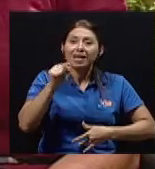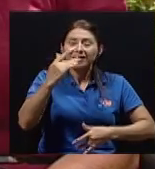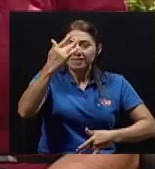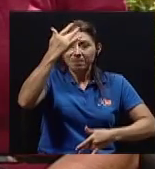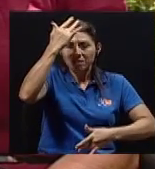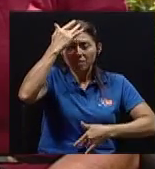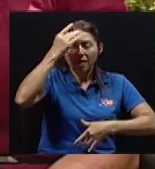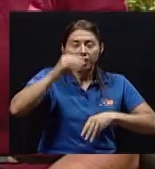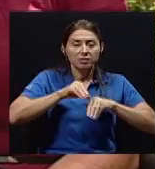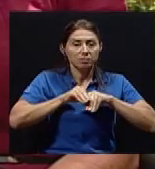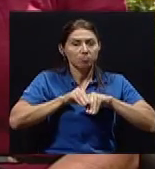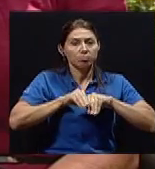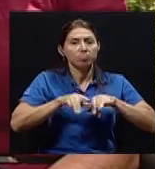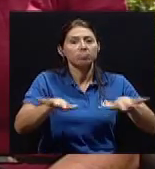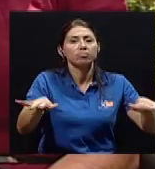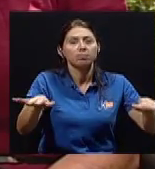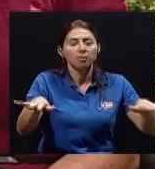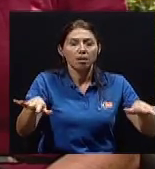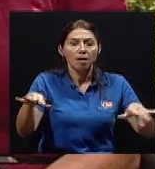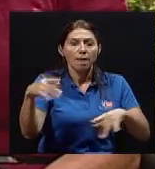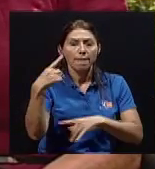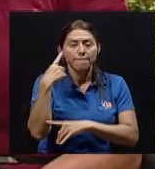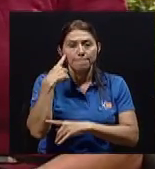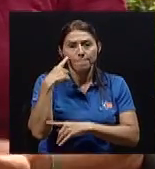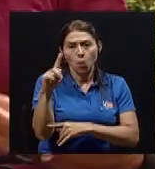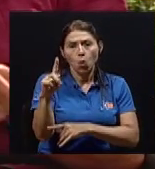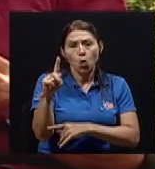transmitir, sobre todo por